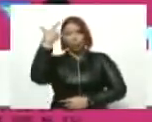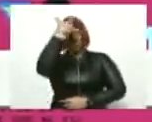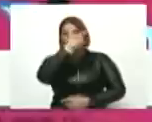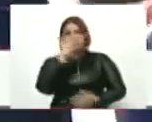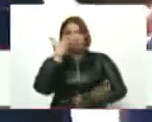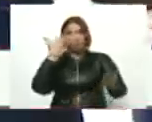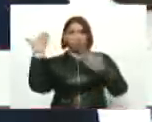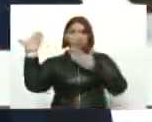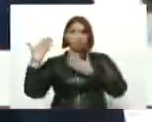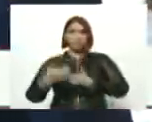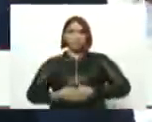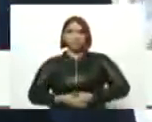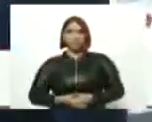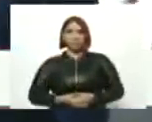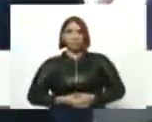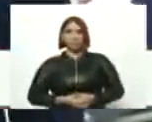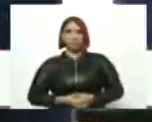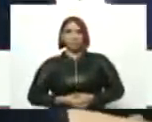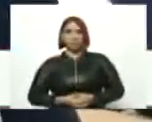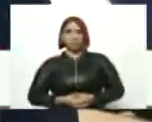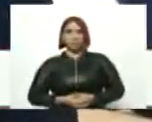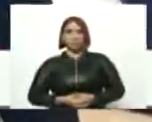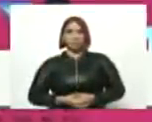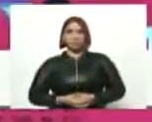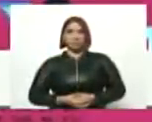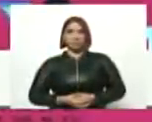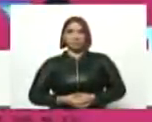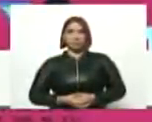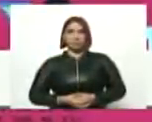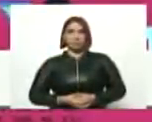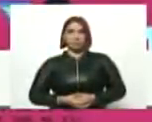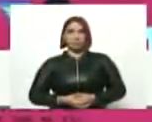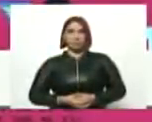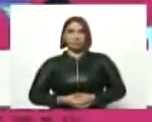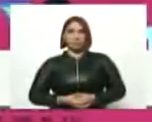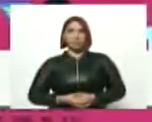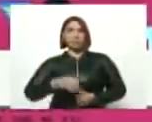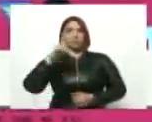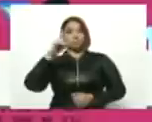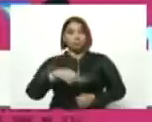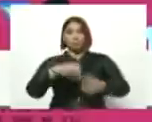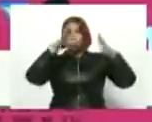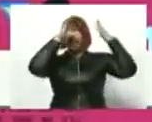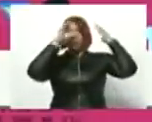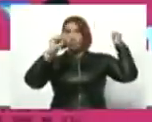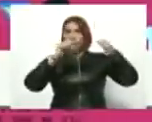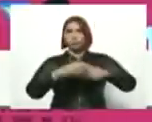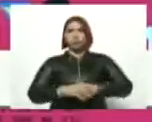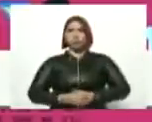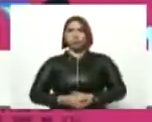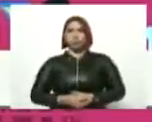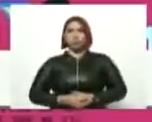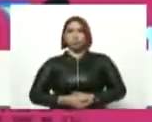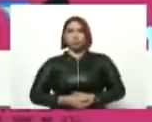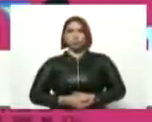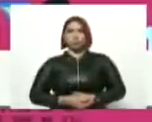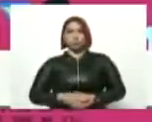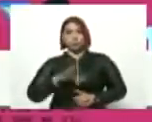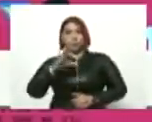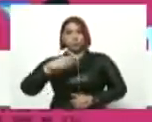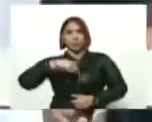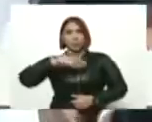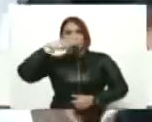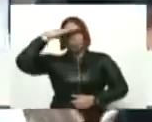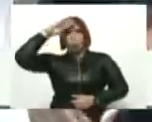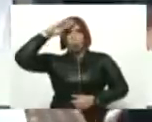embajador. Gracias por estar acá. Querido embajador Dagoberto Rodríguez, embajador de nuestra